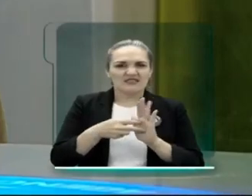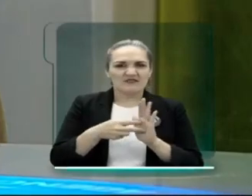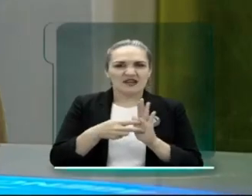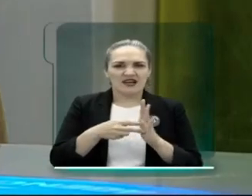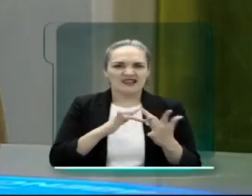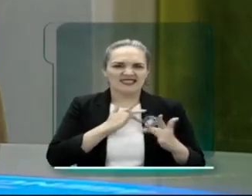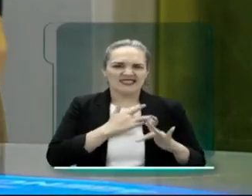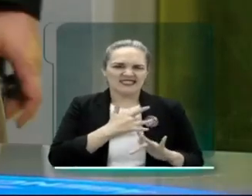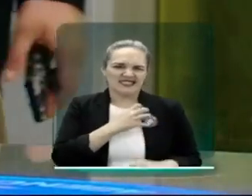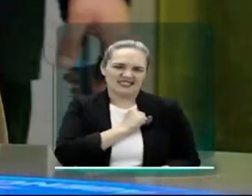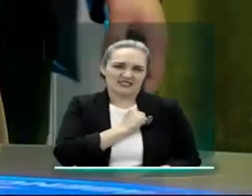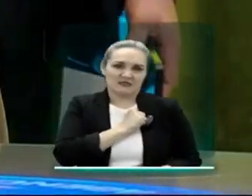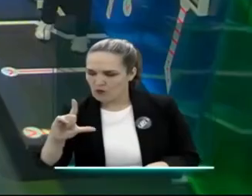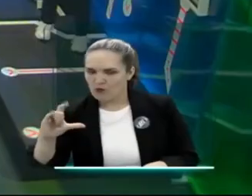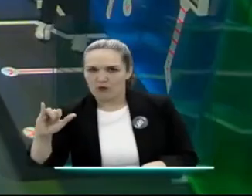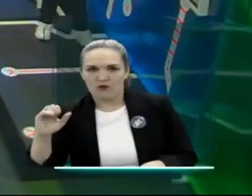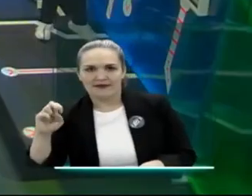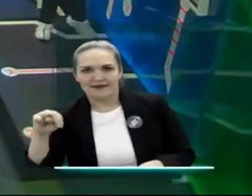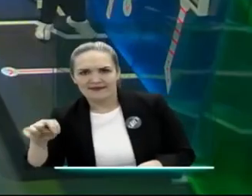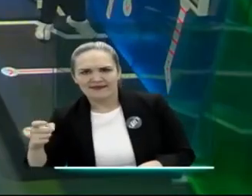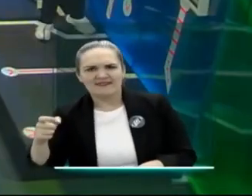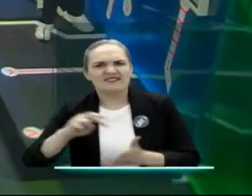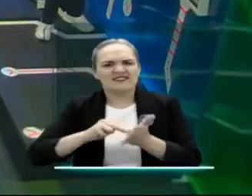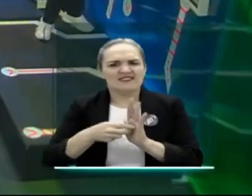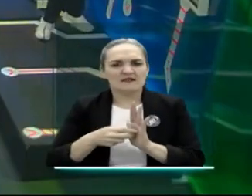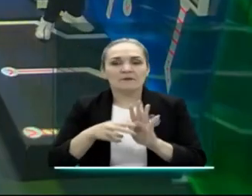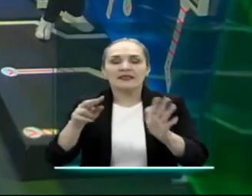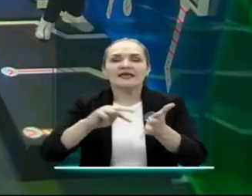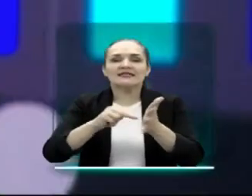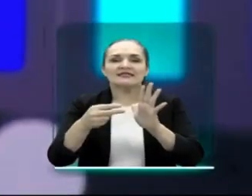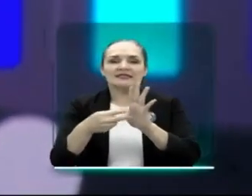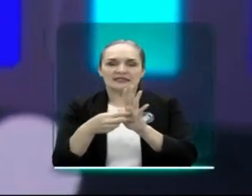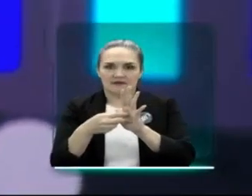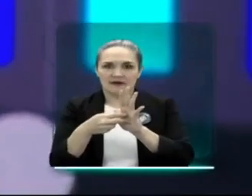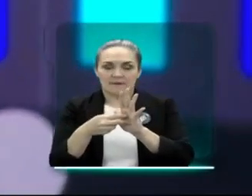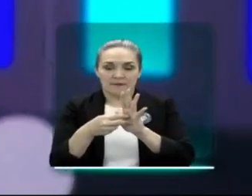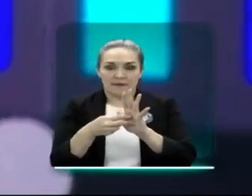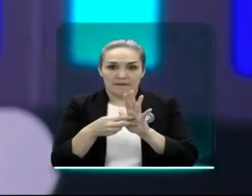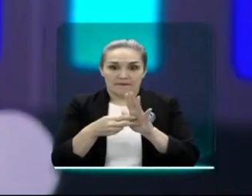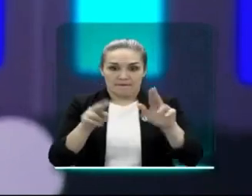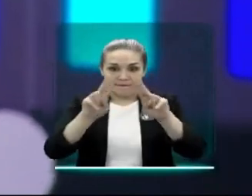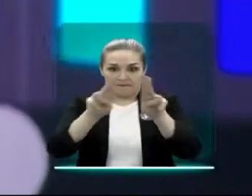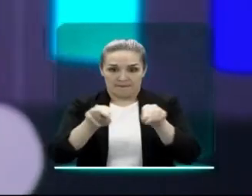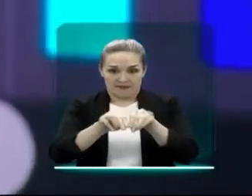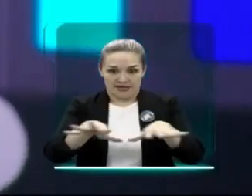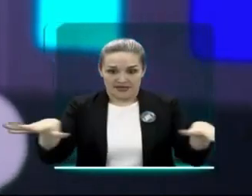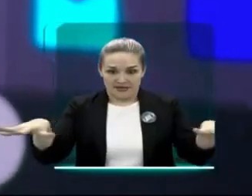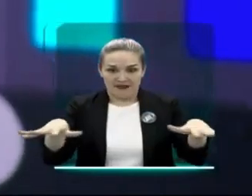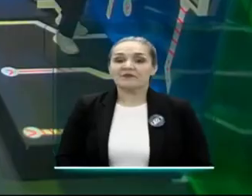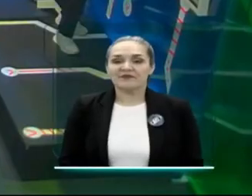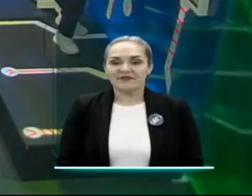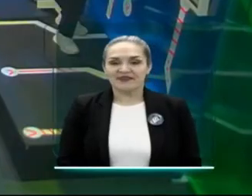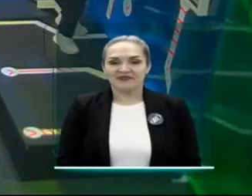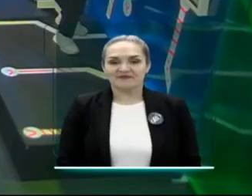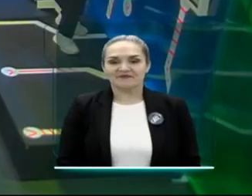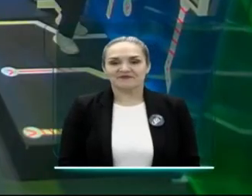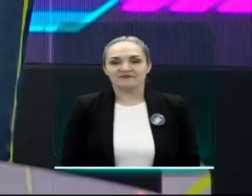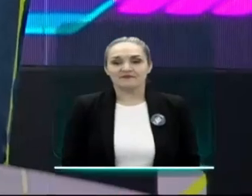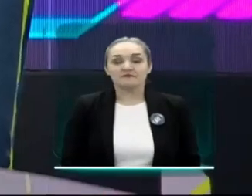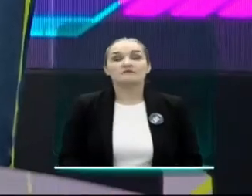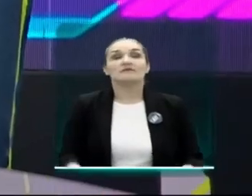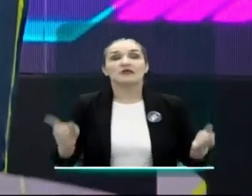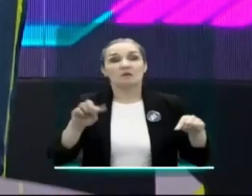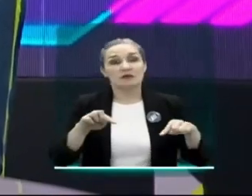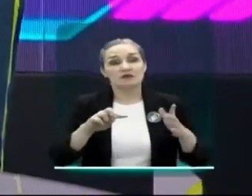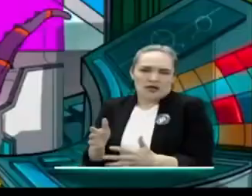Uy, muy buena palabra. Es como el acoso que se recibe a través de las redes sociales. También a veces